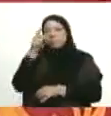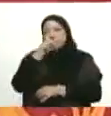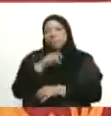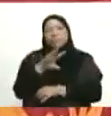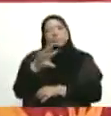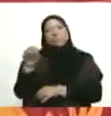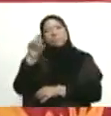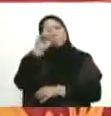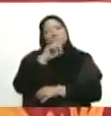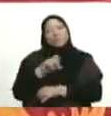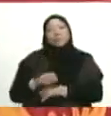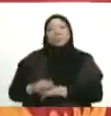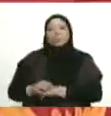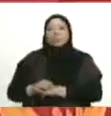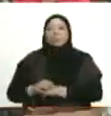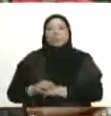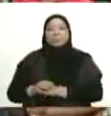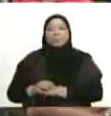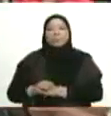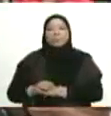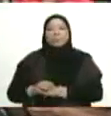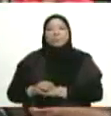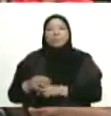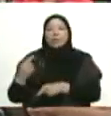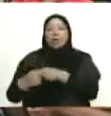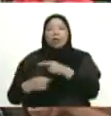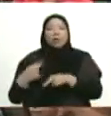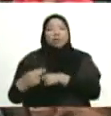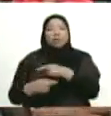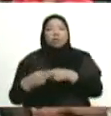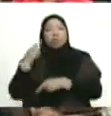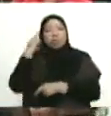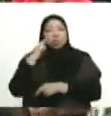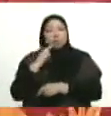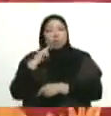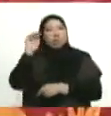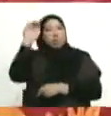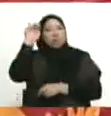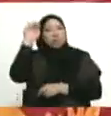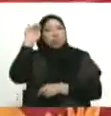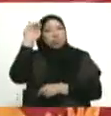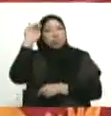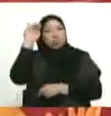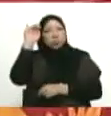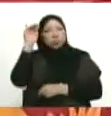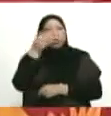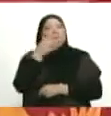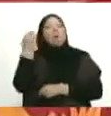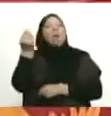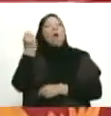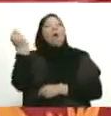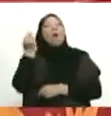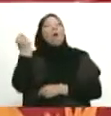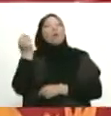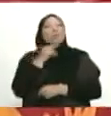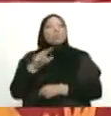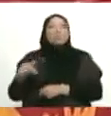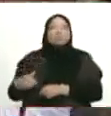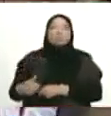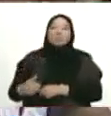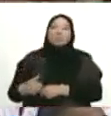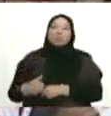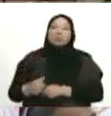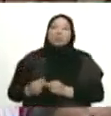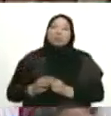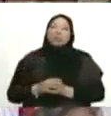40 años, la revolución bolivariana seguirá con un joven, una joven de esos que nosotros hemos caminado